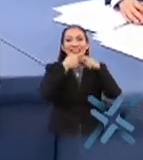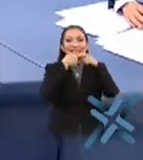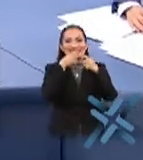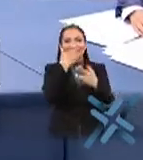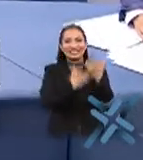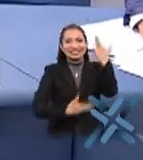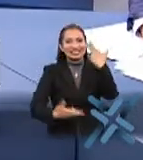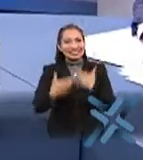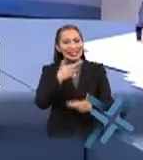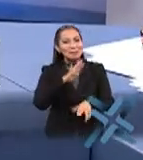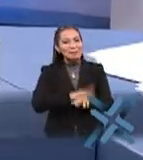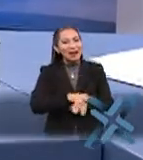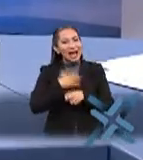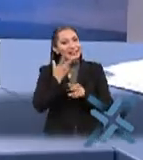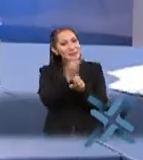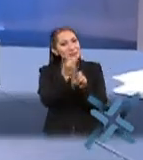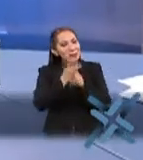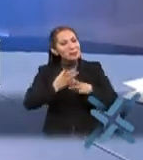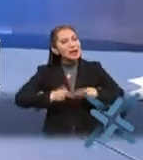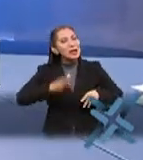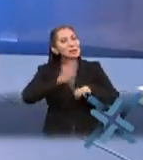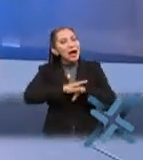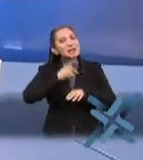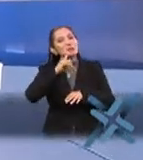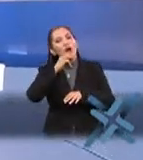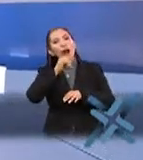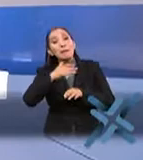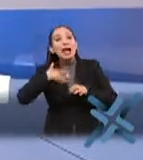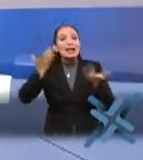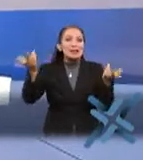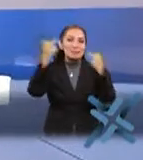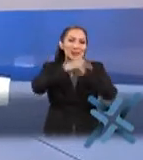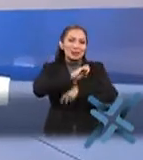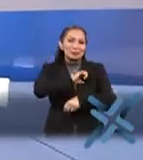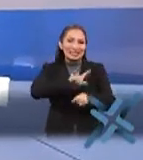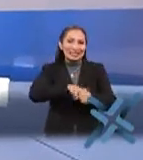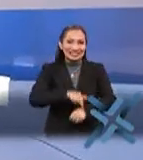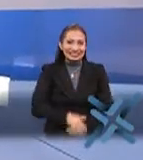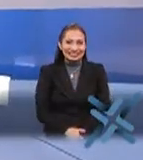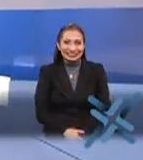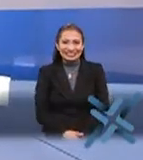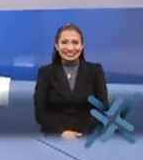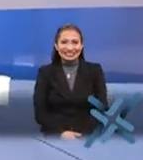y regresamos con más invitados, más programas y por supuesto nuestros padrinos especiales.